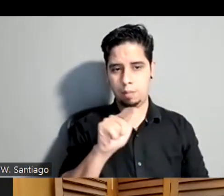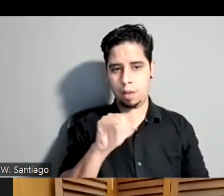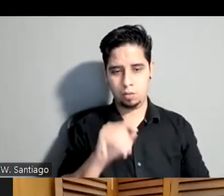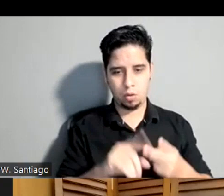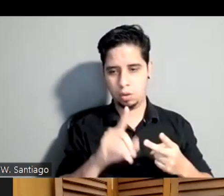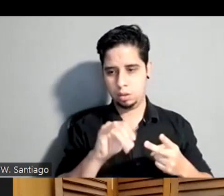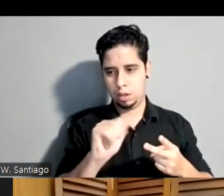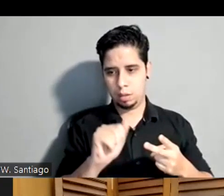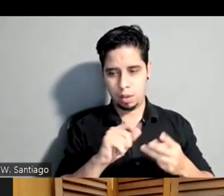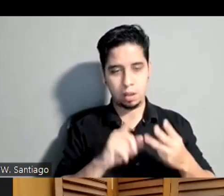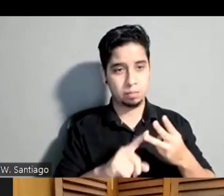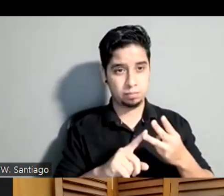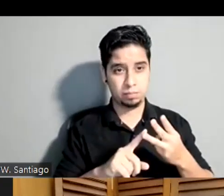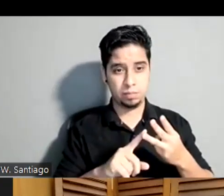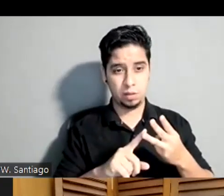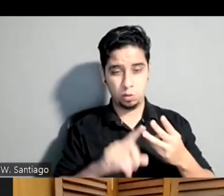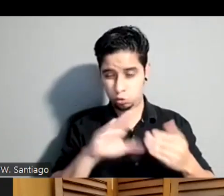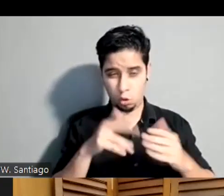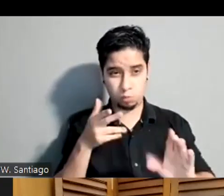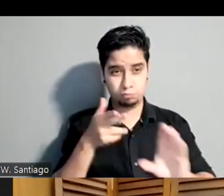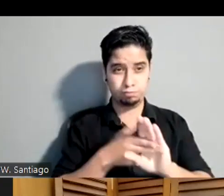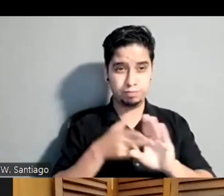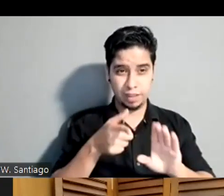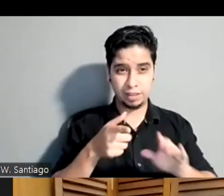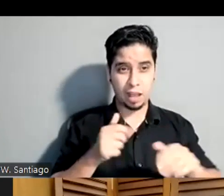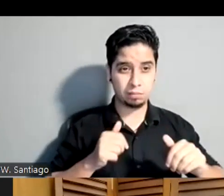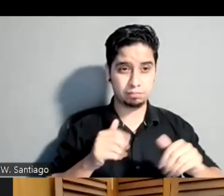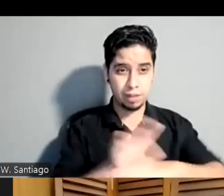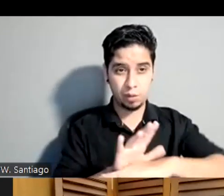Modesto Lacen otra vez, todos participamos de eso.